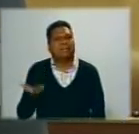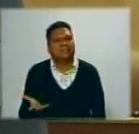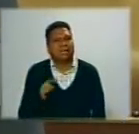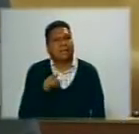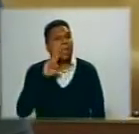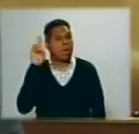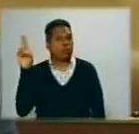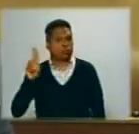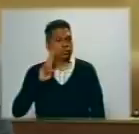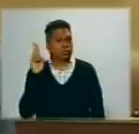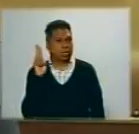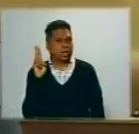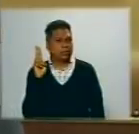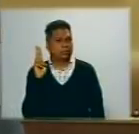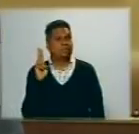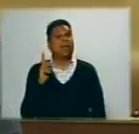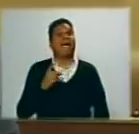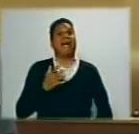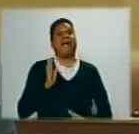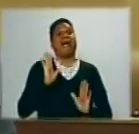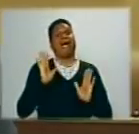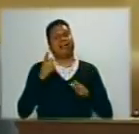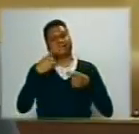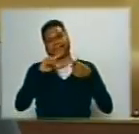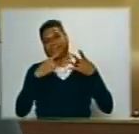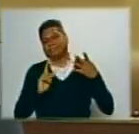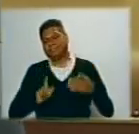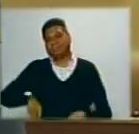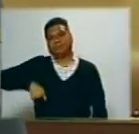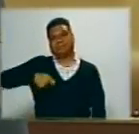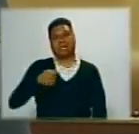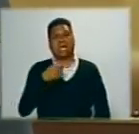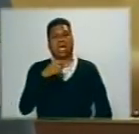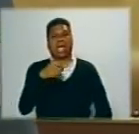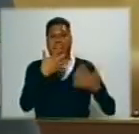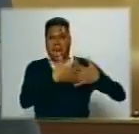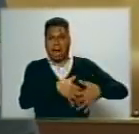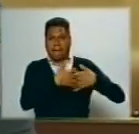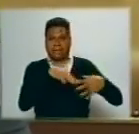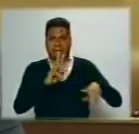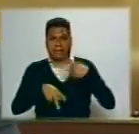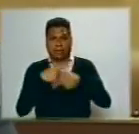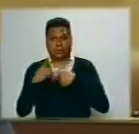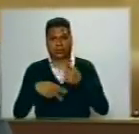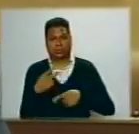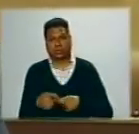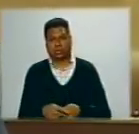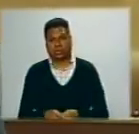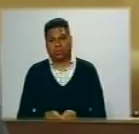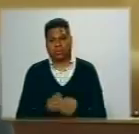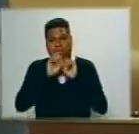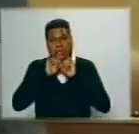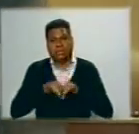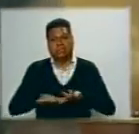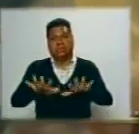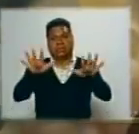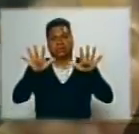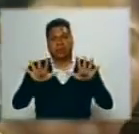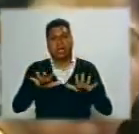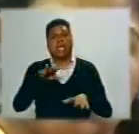utilizar sus armas, sus empresas de producción, de distribución y